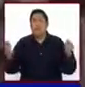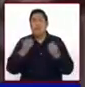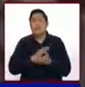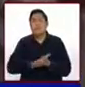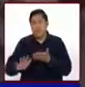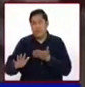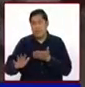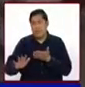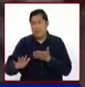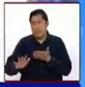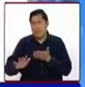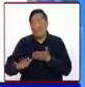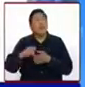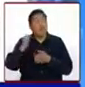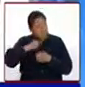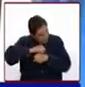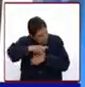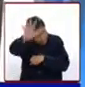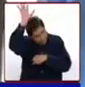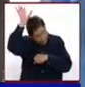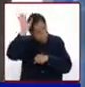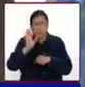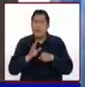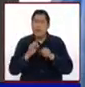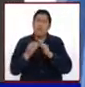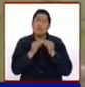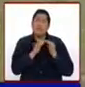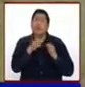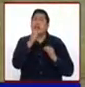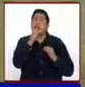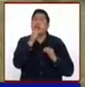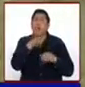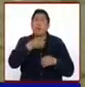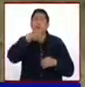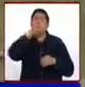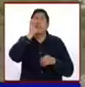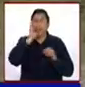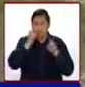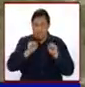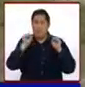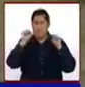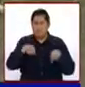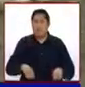clora. Desde ahí ya sale a la comunidad. Ya sale a la comunidad agua clorada.